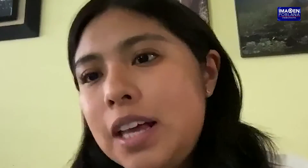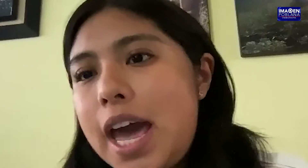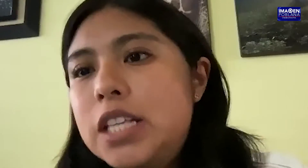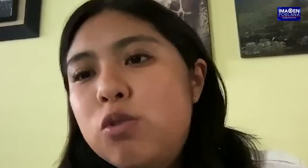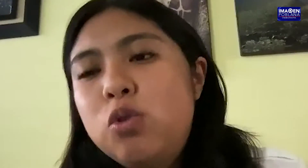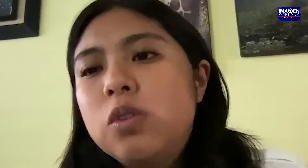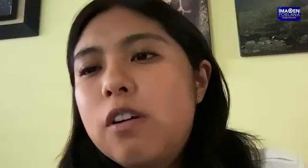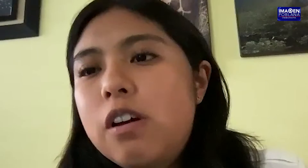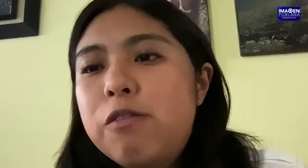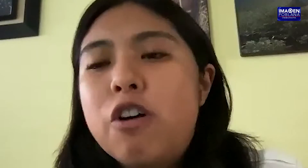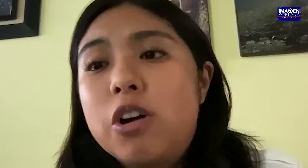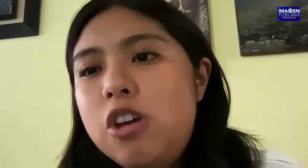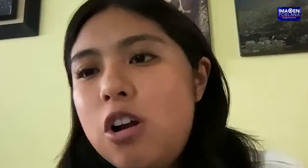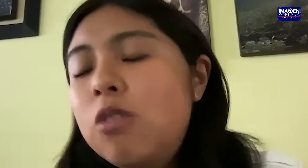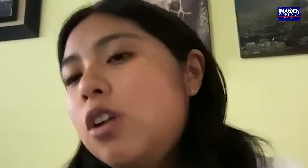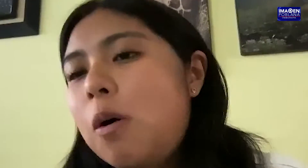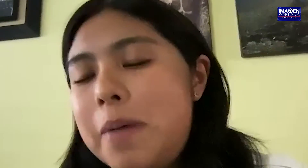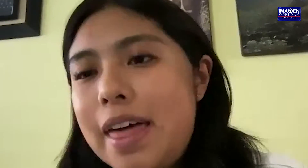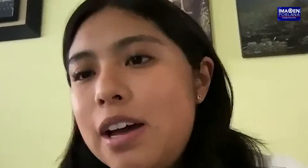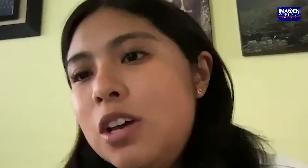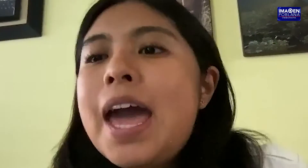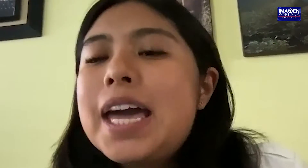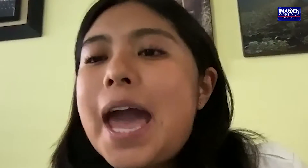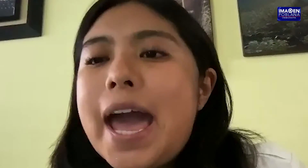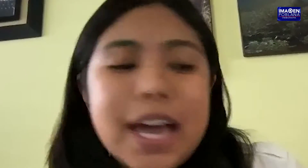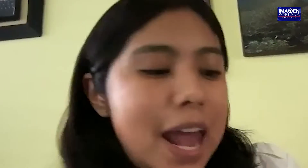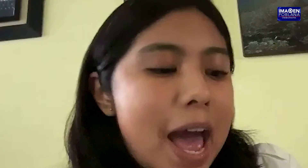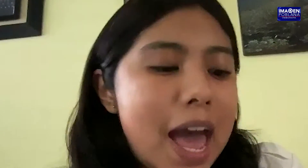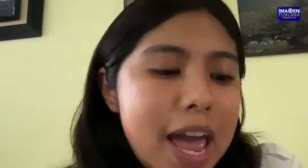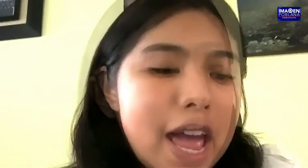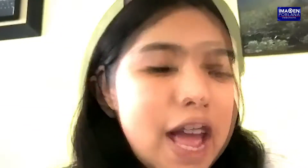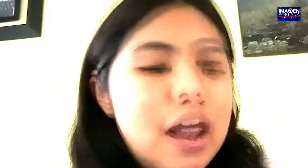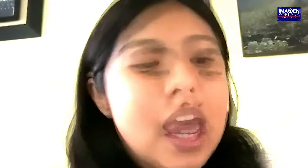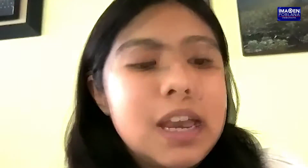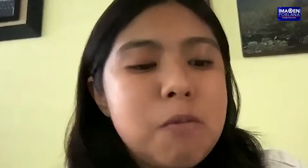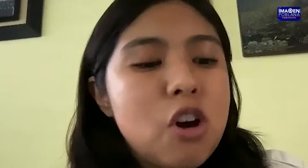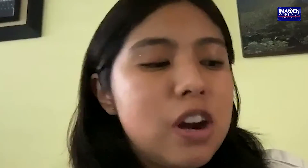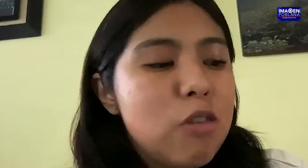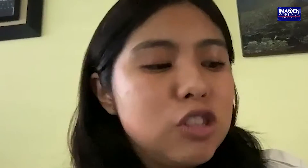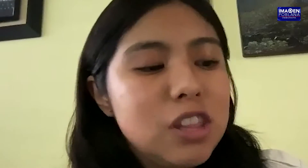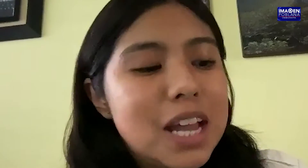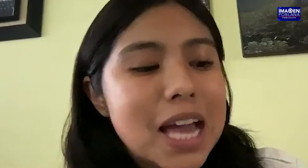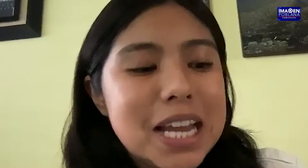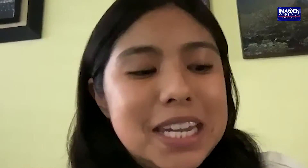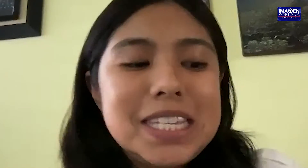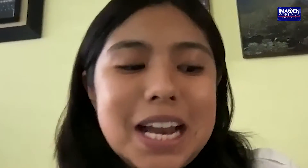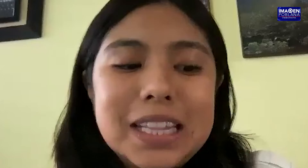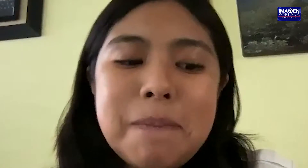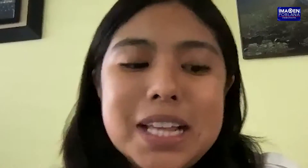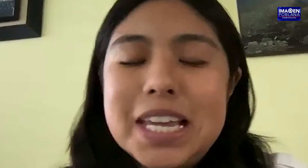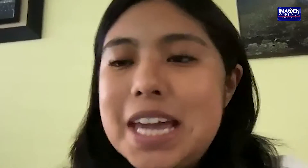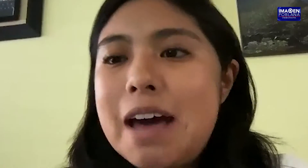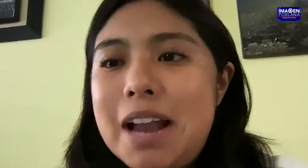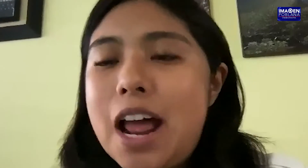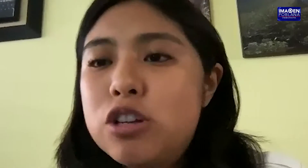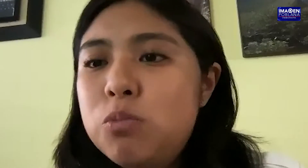es un fonaudiólogo, un logopeda, que crea el libro Reducción de las letras y el arte